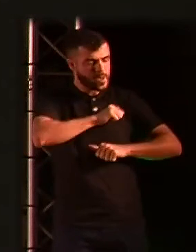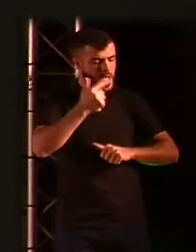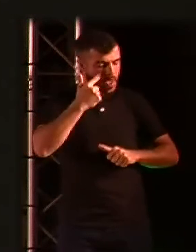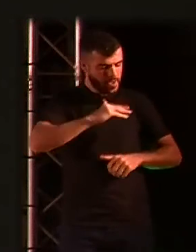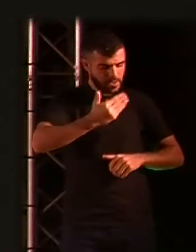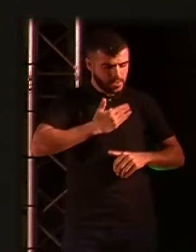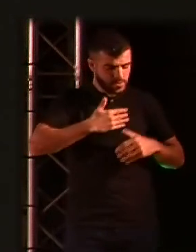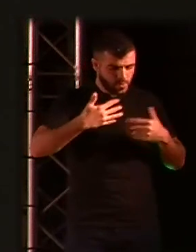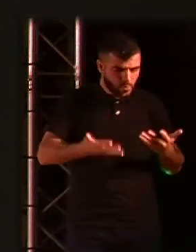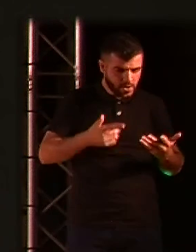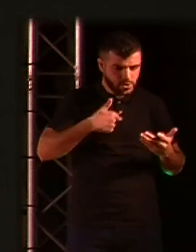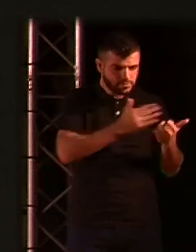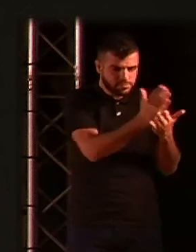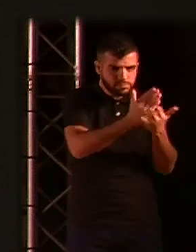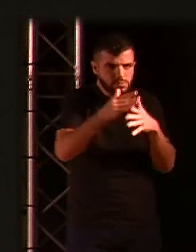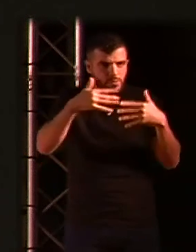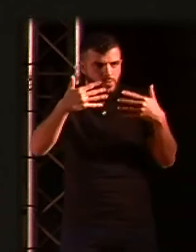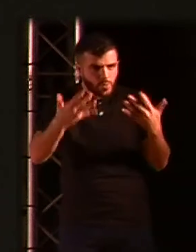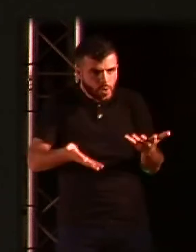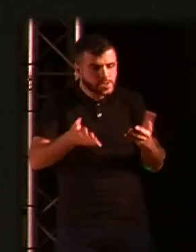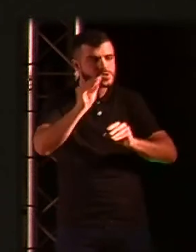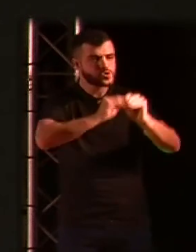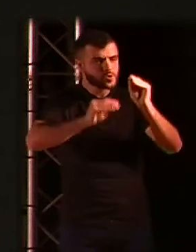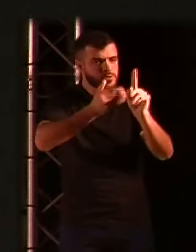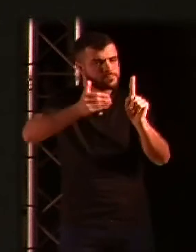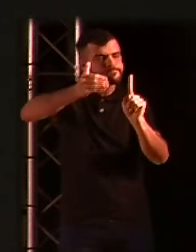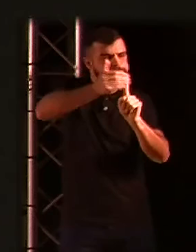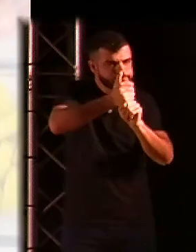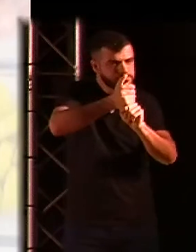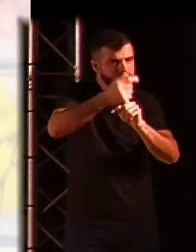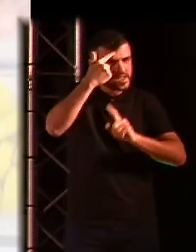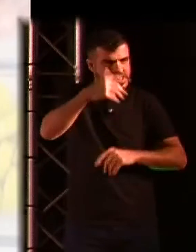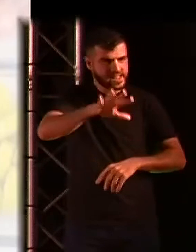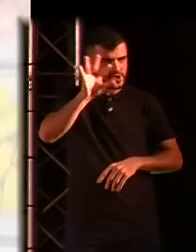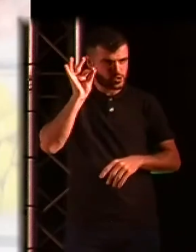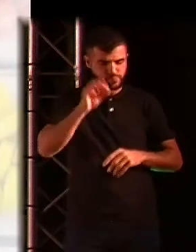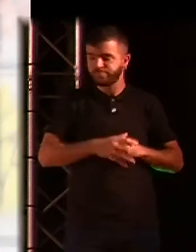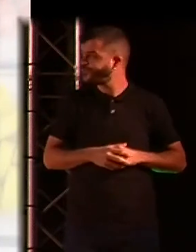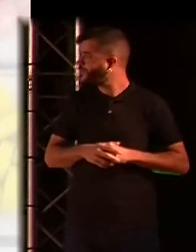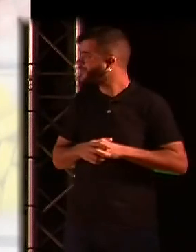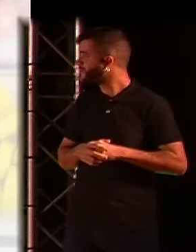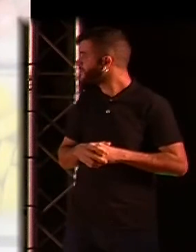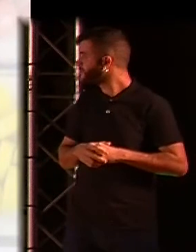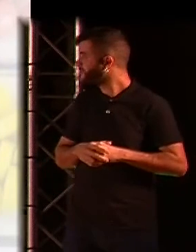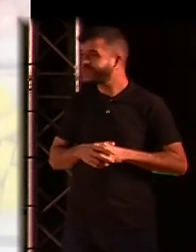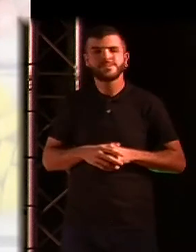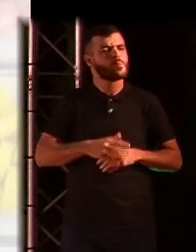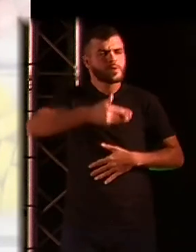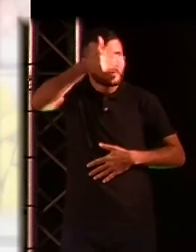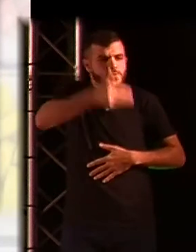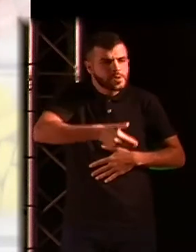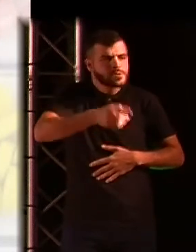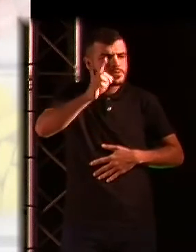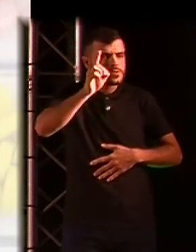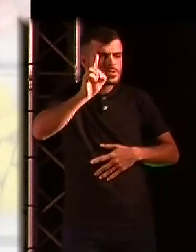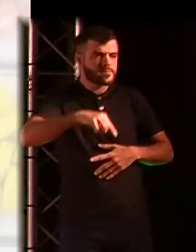daño, qué opciones tengo y encontrar soluciones y tomar decisiones. ¿Qué es imprescindible también? Hacer ejercicio